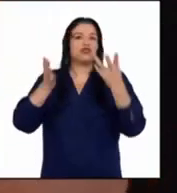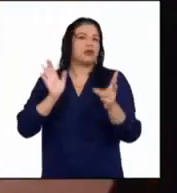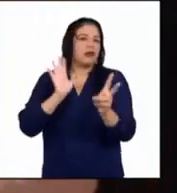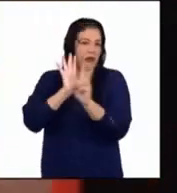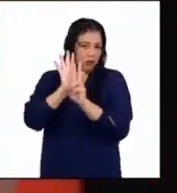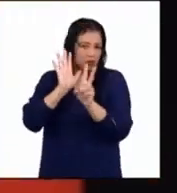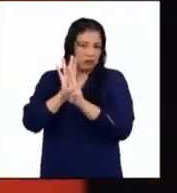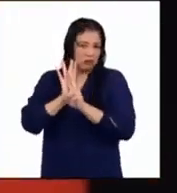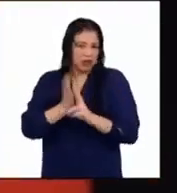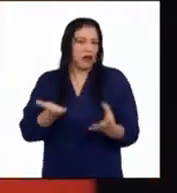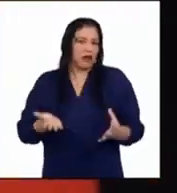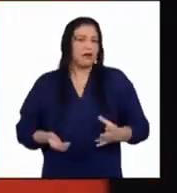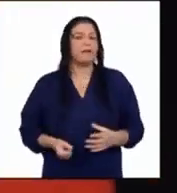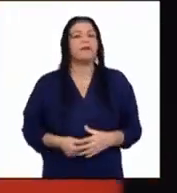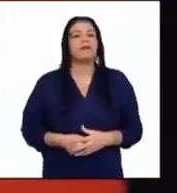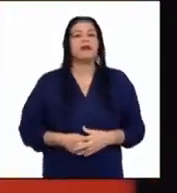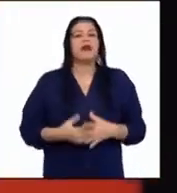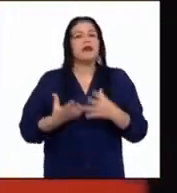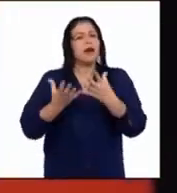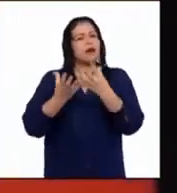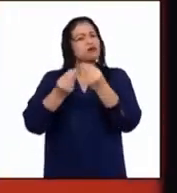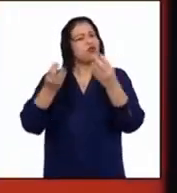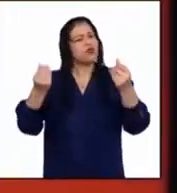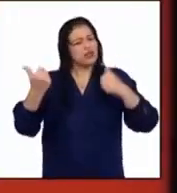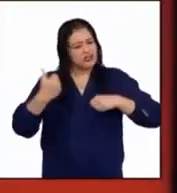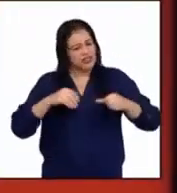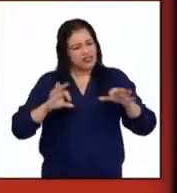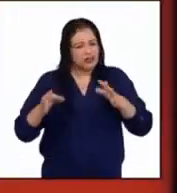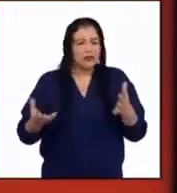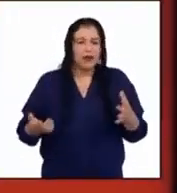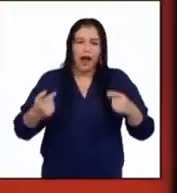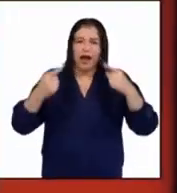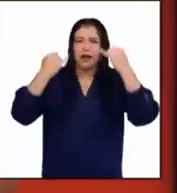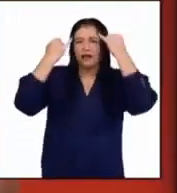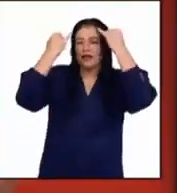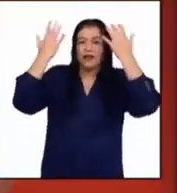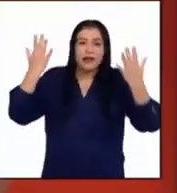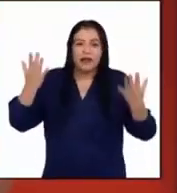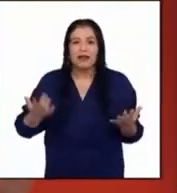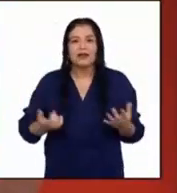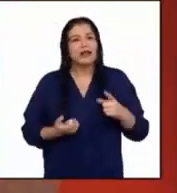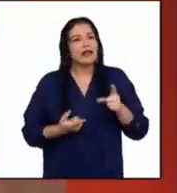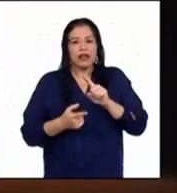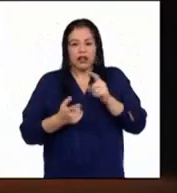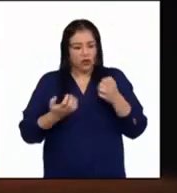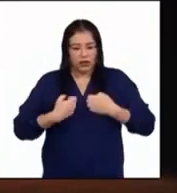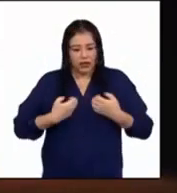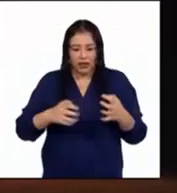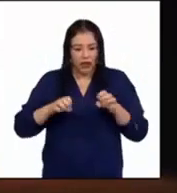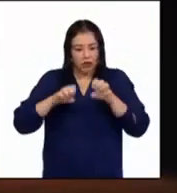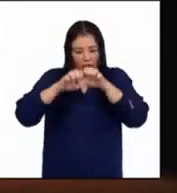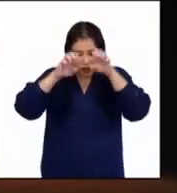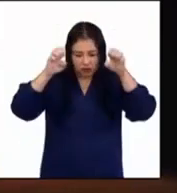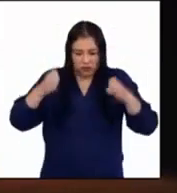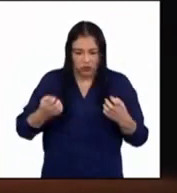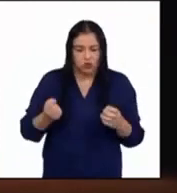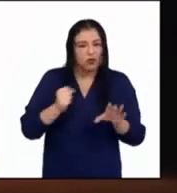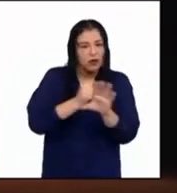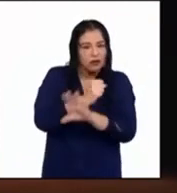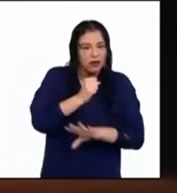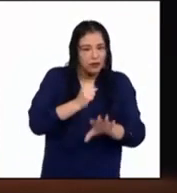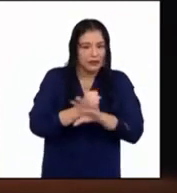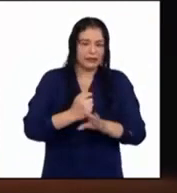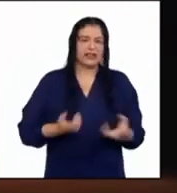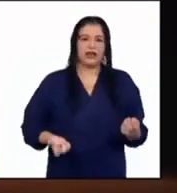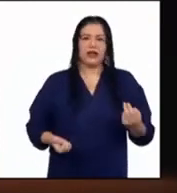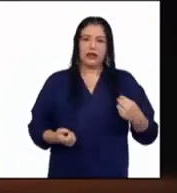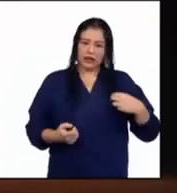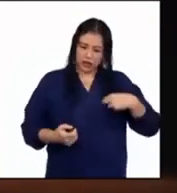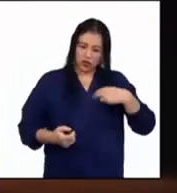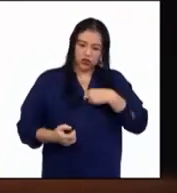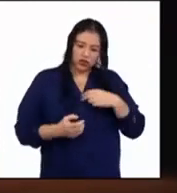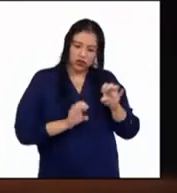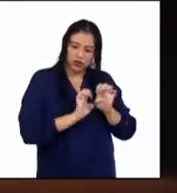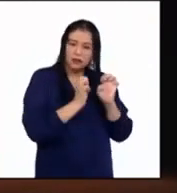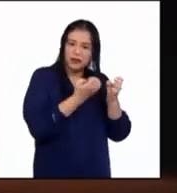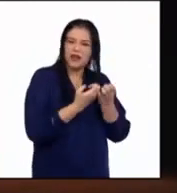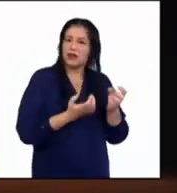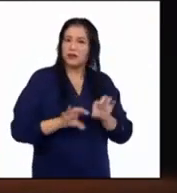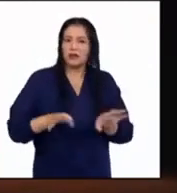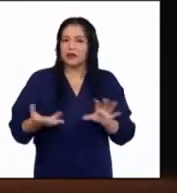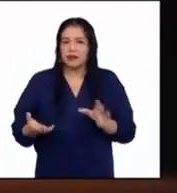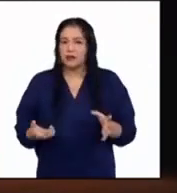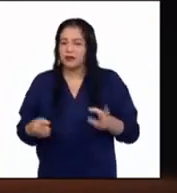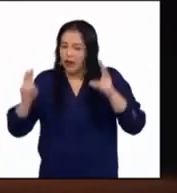relacionado a este tema. Habían muchas actividades filantrópicas sin estructura. Lo que nosotros hicimos, y de hecho